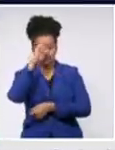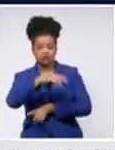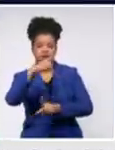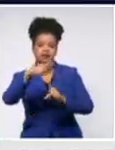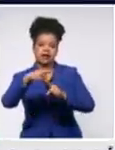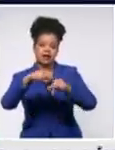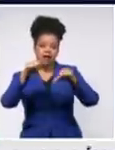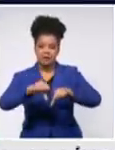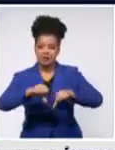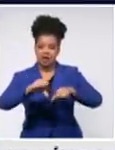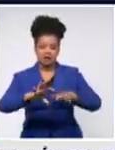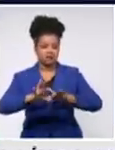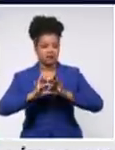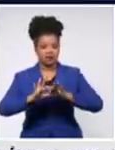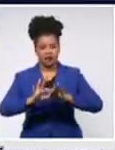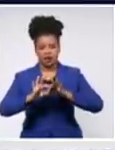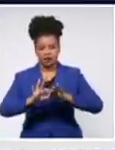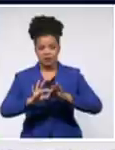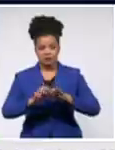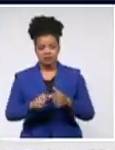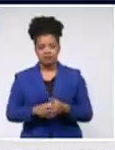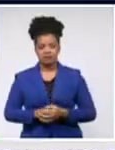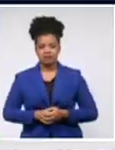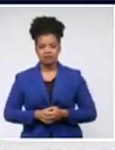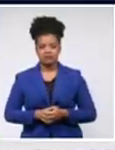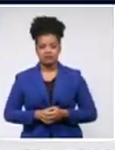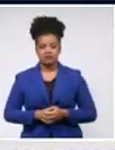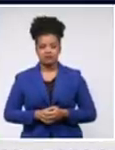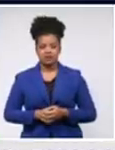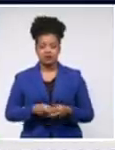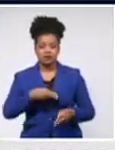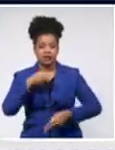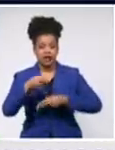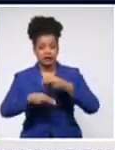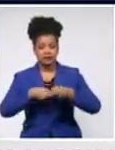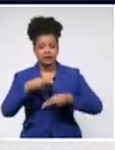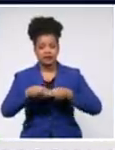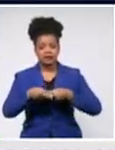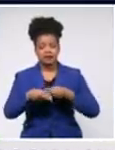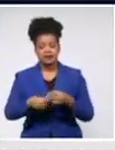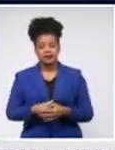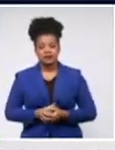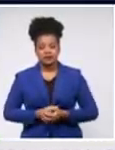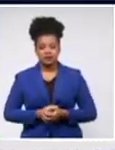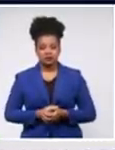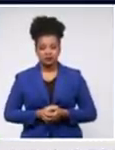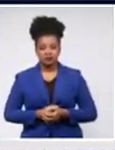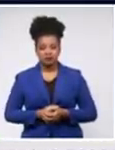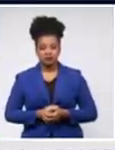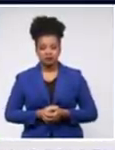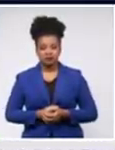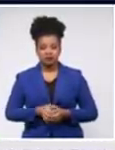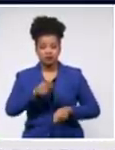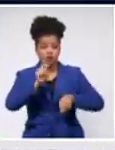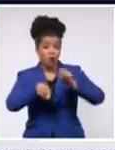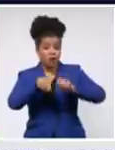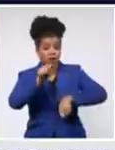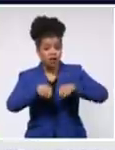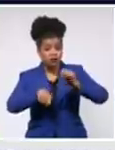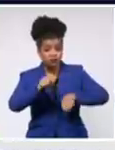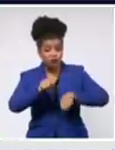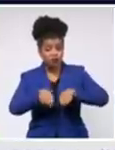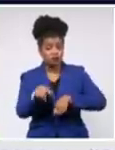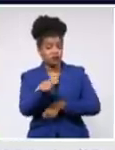intensiva. Hubo que intervenirlo en una oportunidad